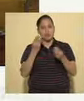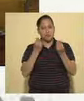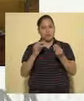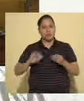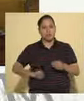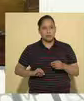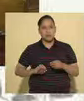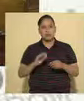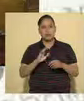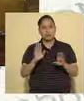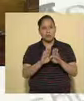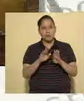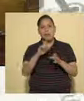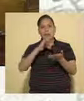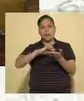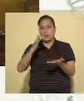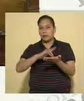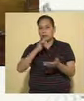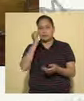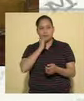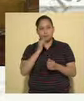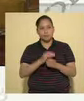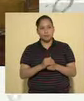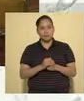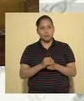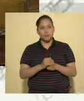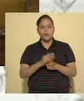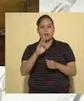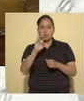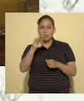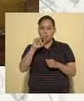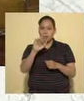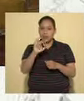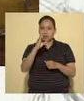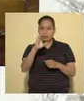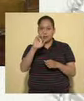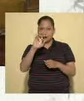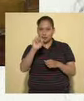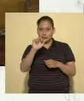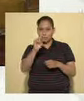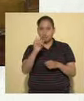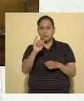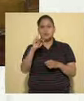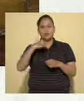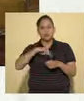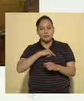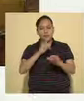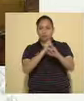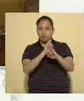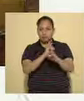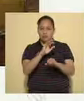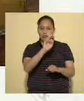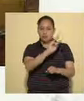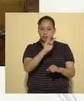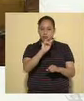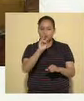Y pues no me resta más que darte las gracias. Gracias a ti. Wendy Crespi. Vamos a seguirte en tu página de internet